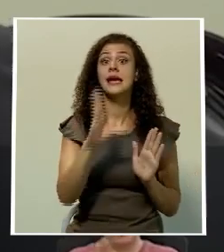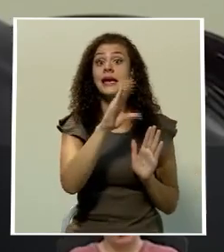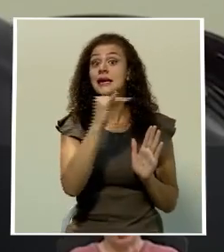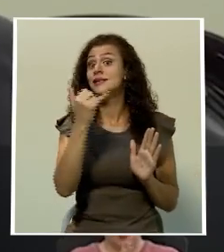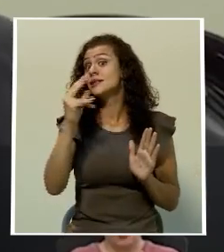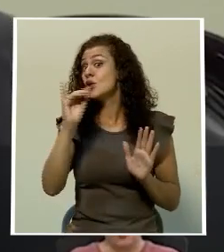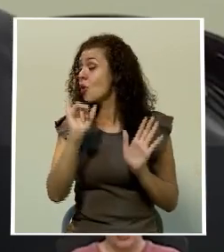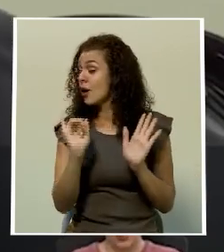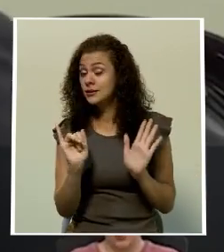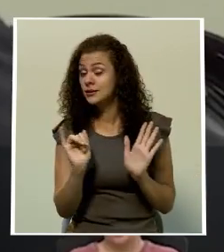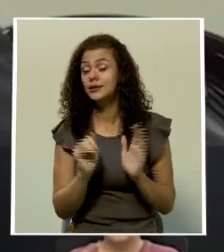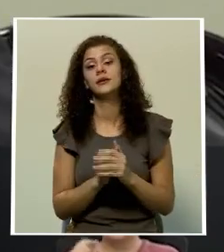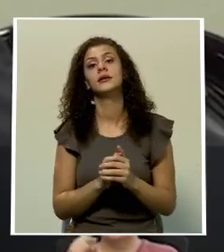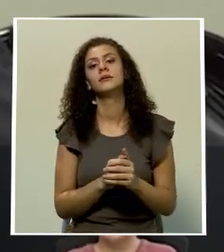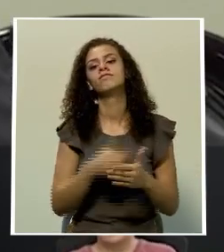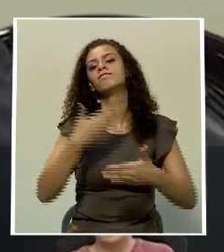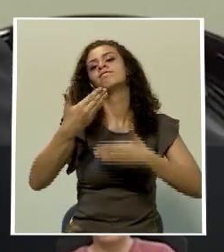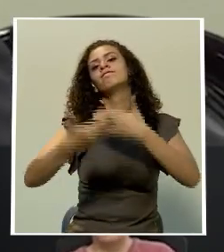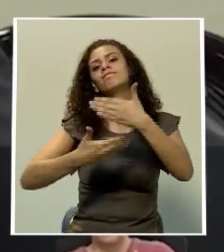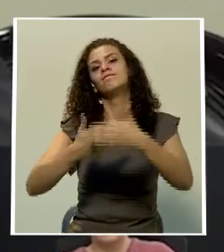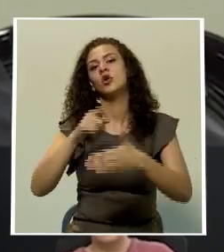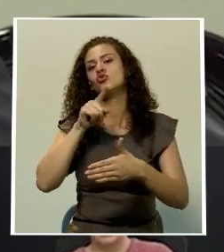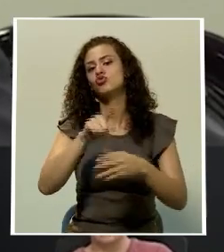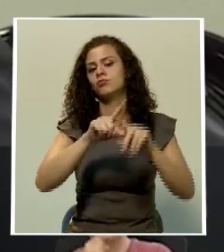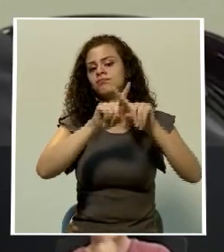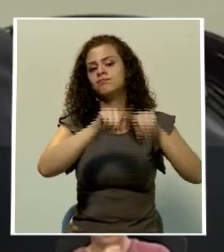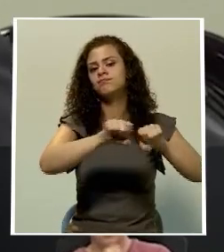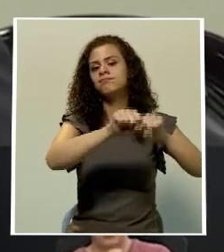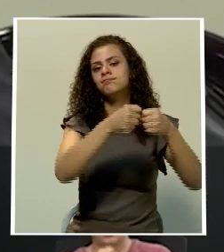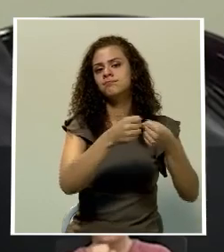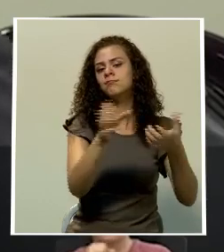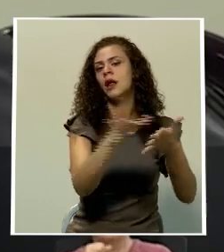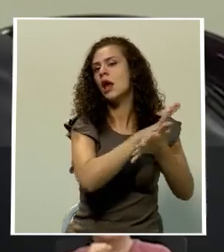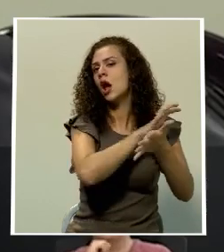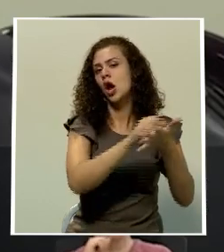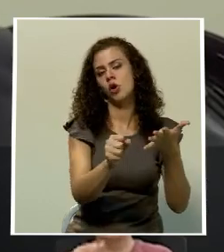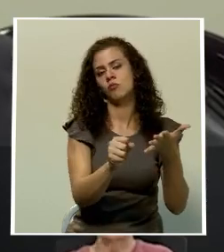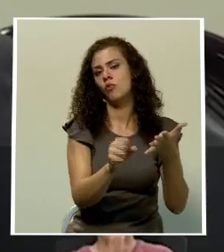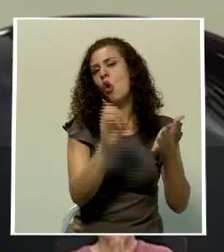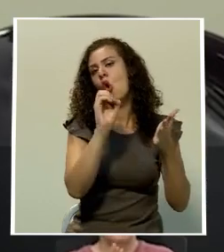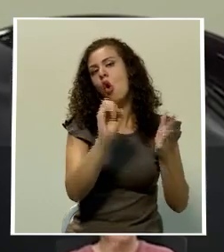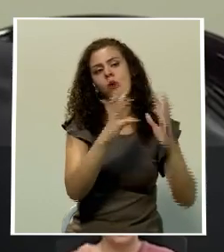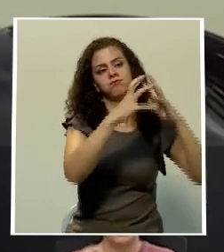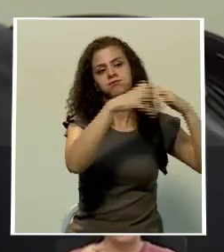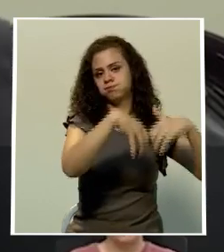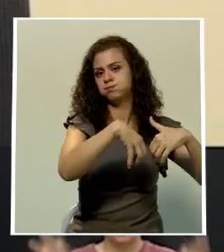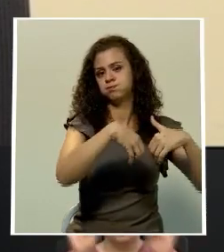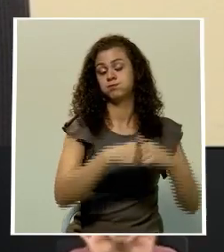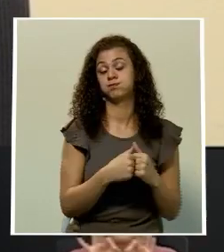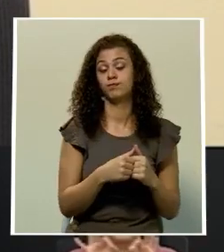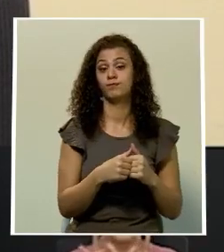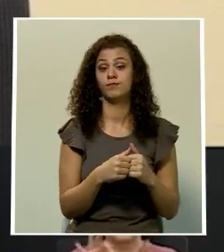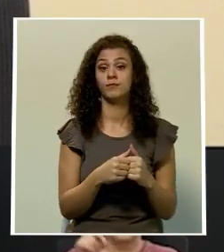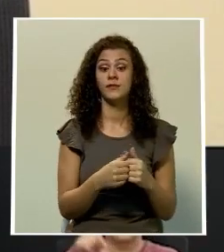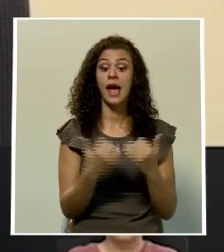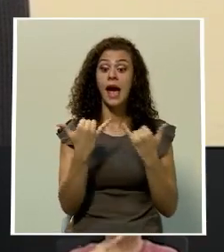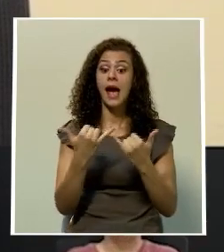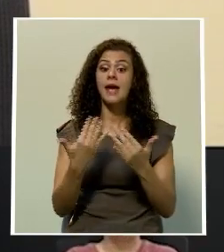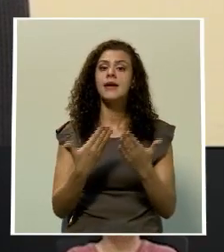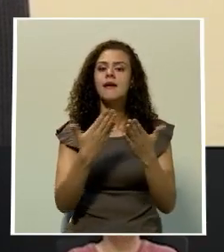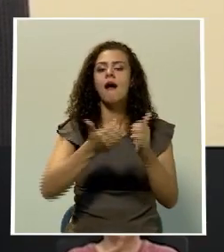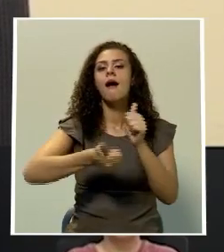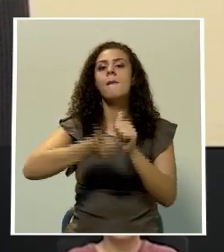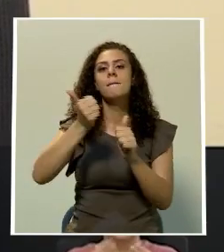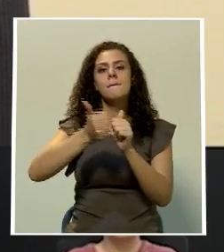y si no es así, se proceda a su inhabilitación, destrucción o demolición. Aquí le estamos